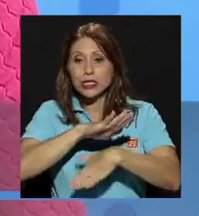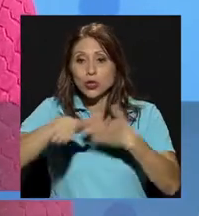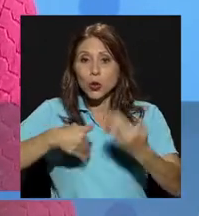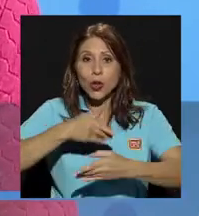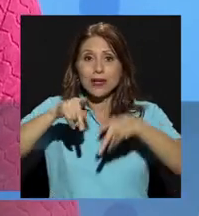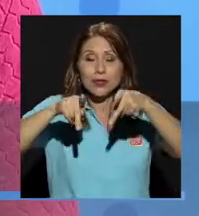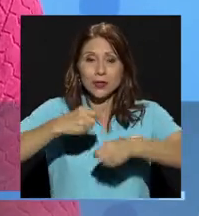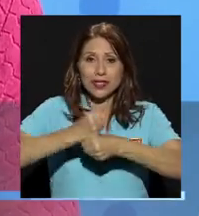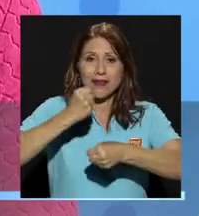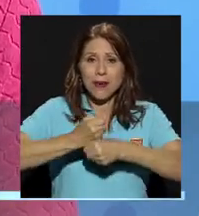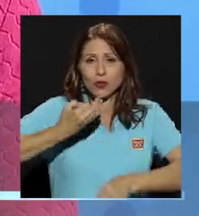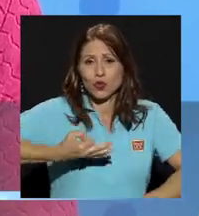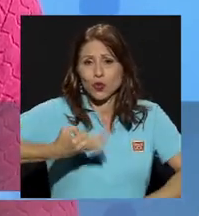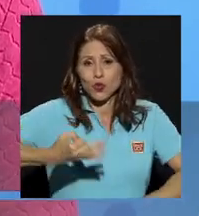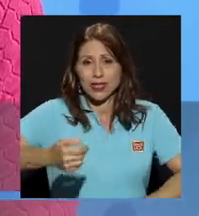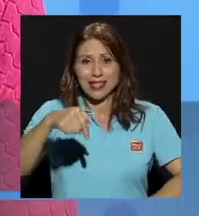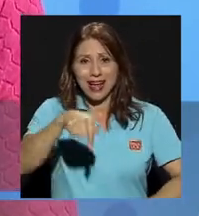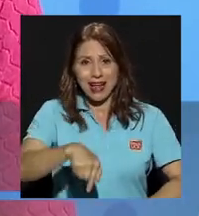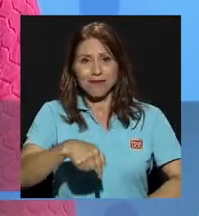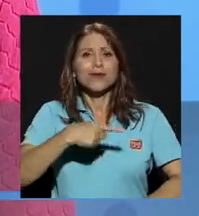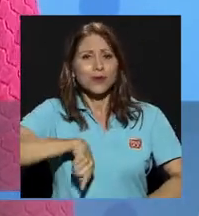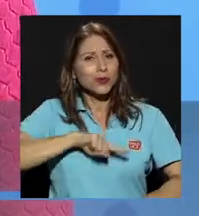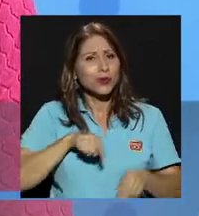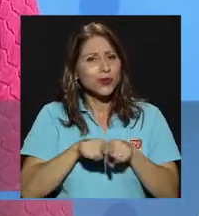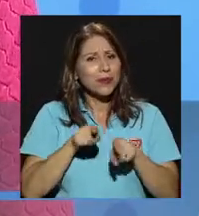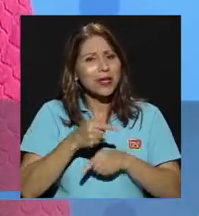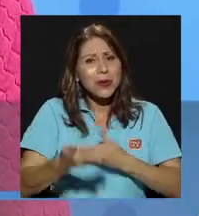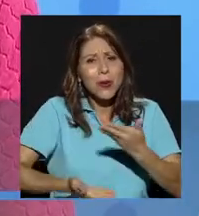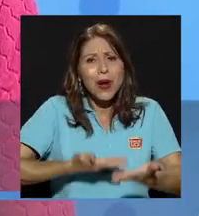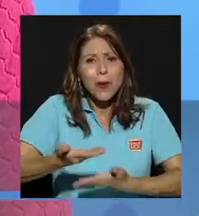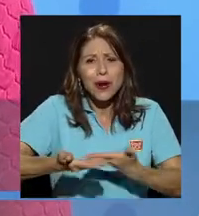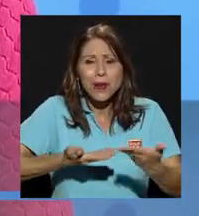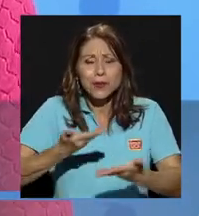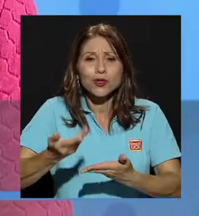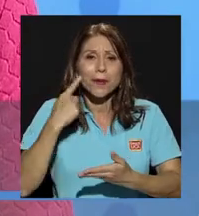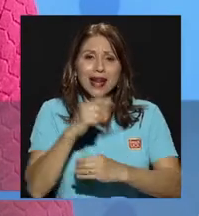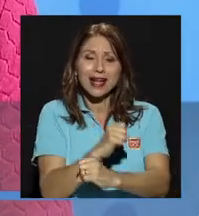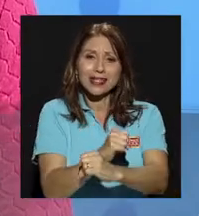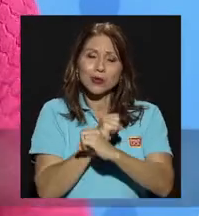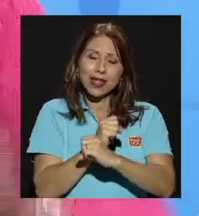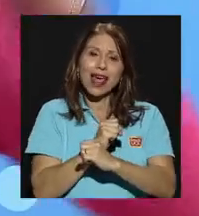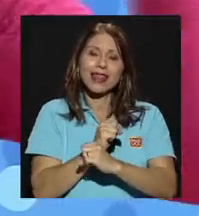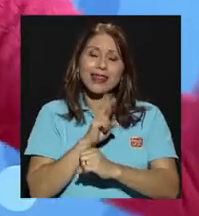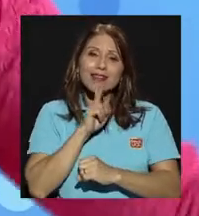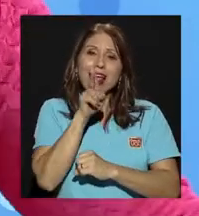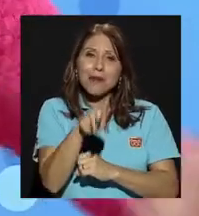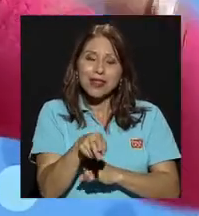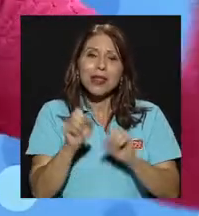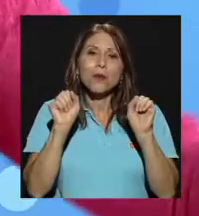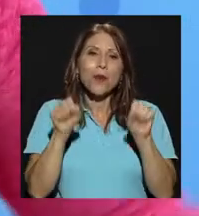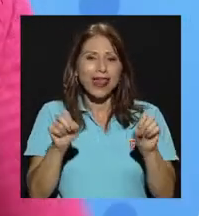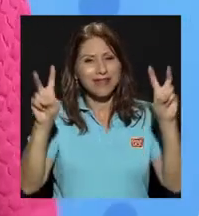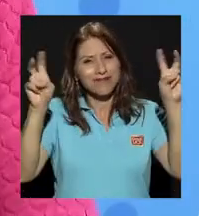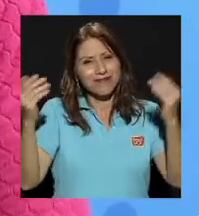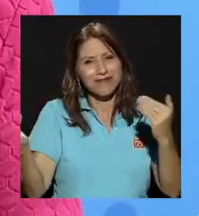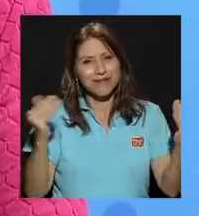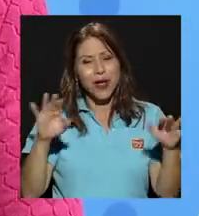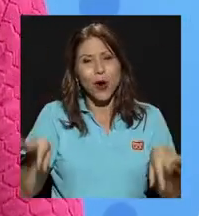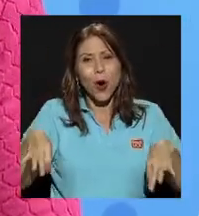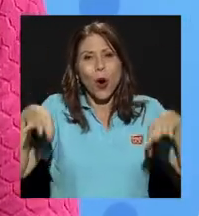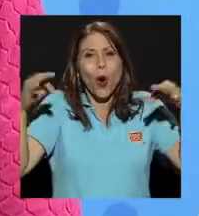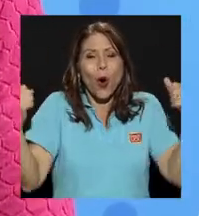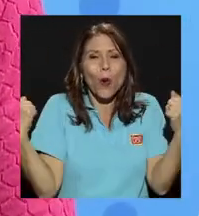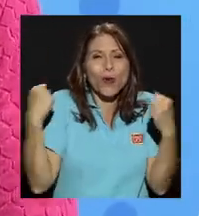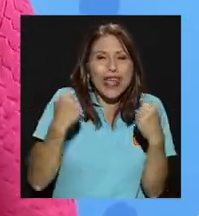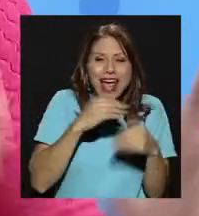trabajamos aquí el día a día en el campus universitario, colaboremos también entre todos para que la seguridad de verdad sea una cobija que nos abarque a todos y